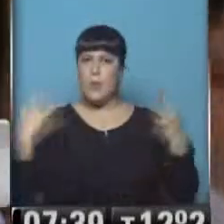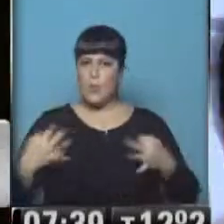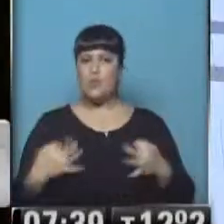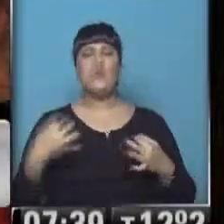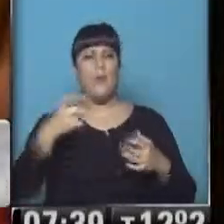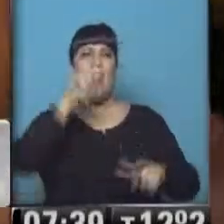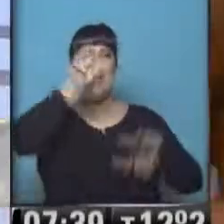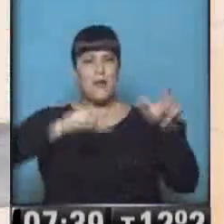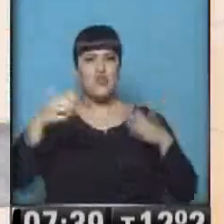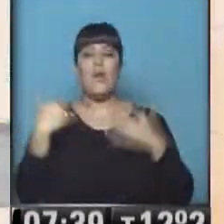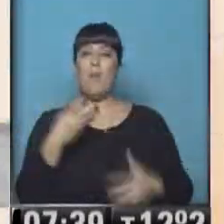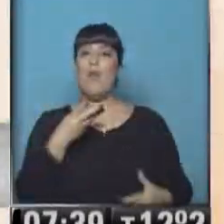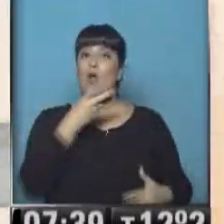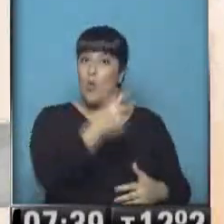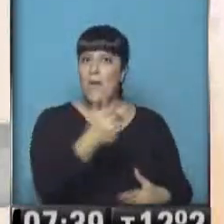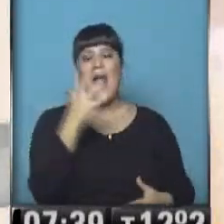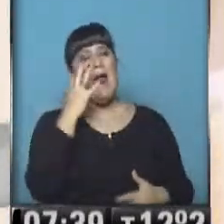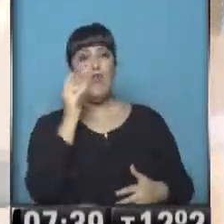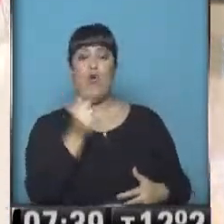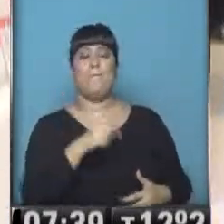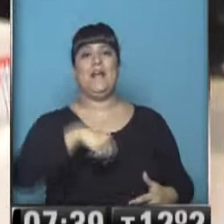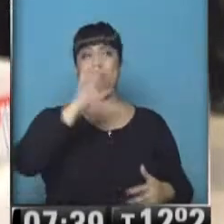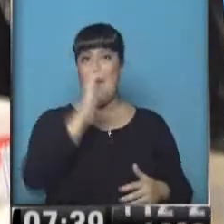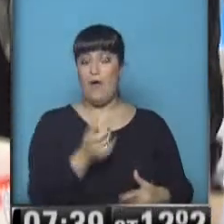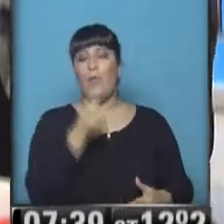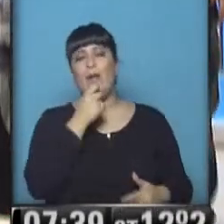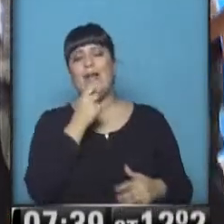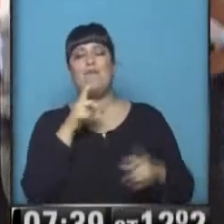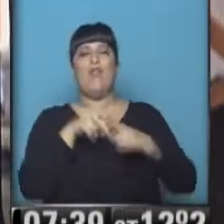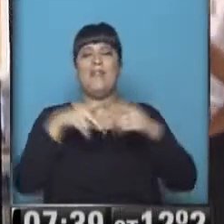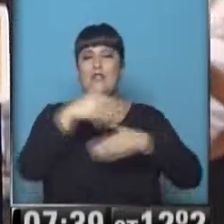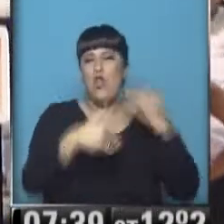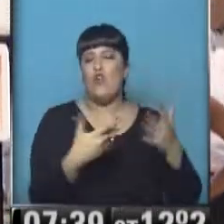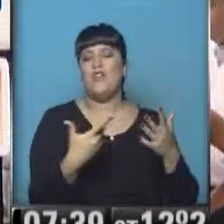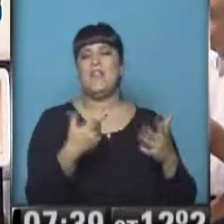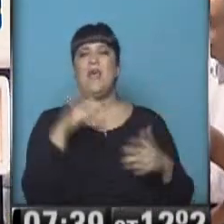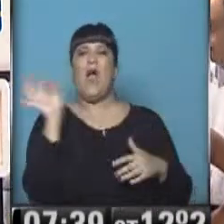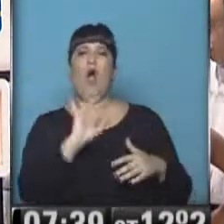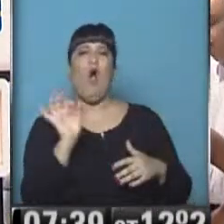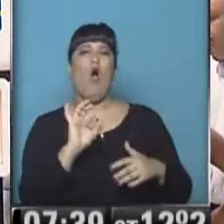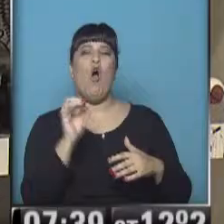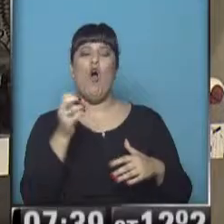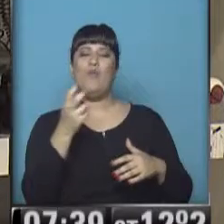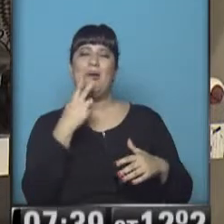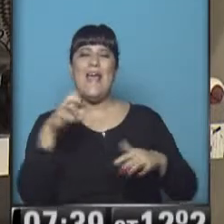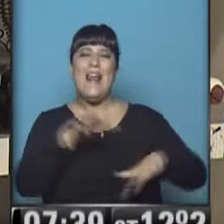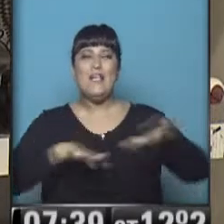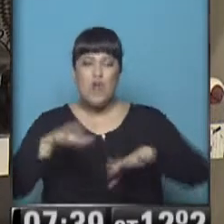elegir regalos un poquito más caros, por ejemplo los tecnológicos o los pequeños electrodomésticos, este